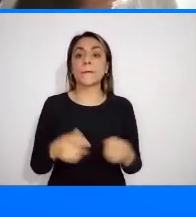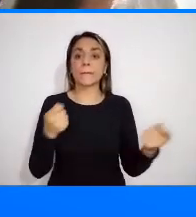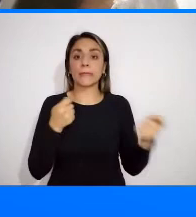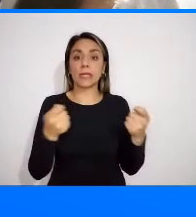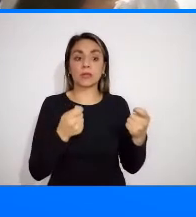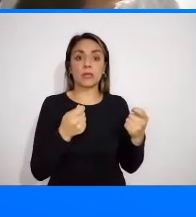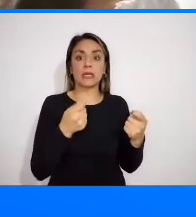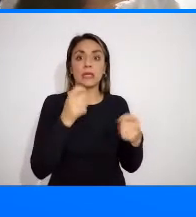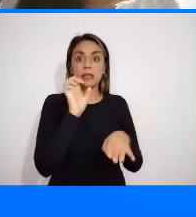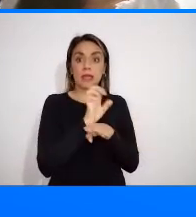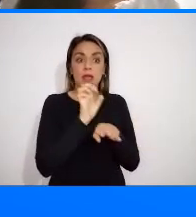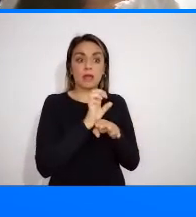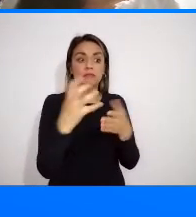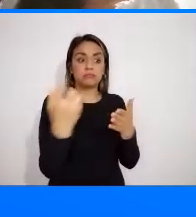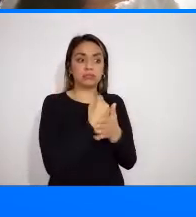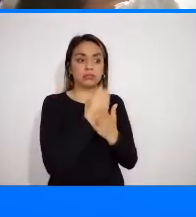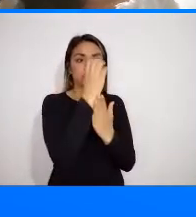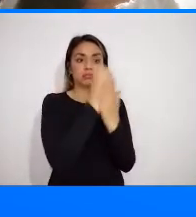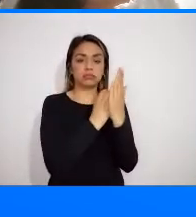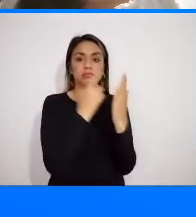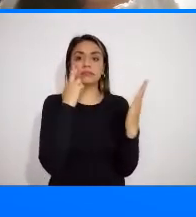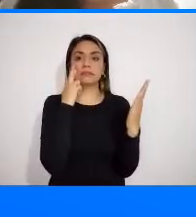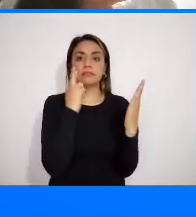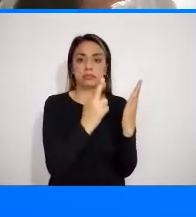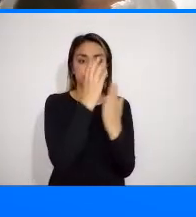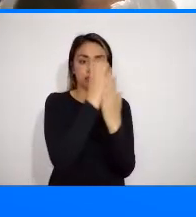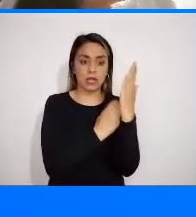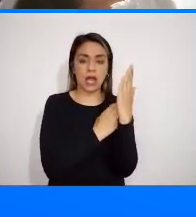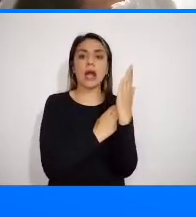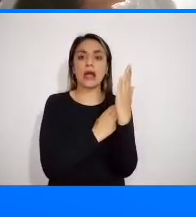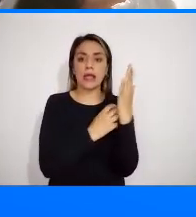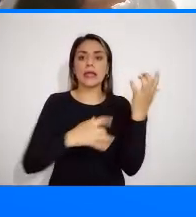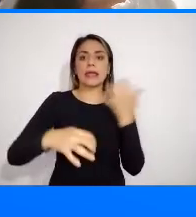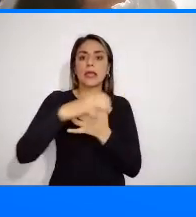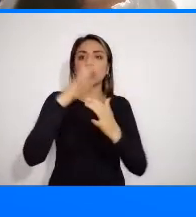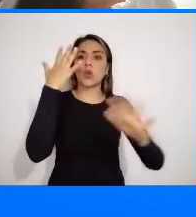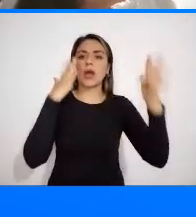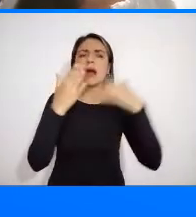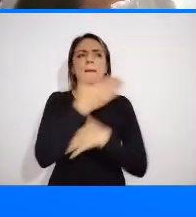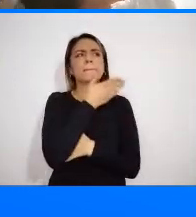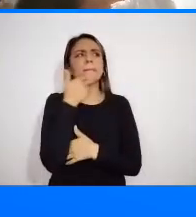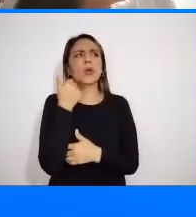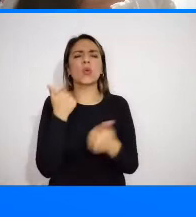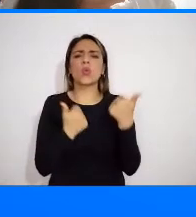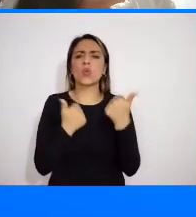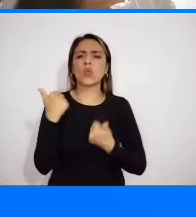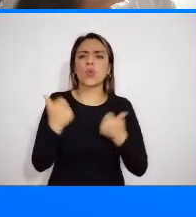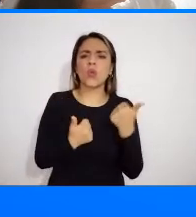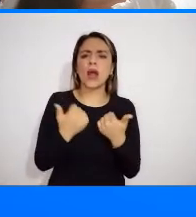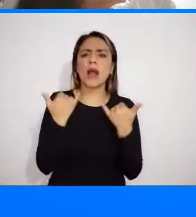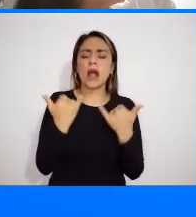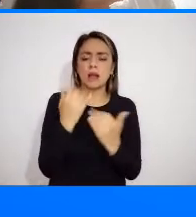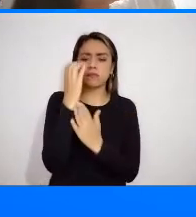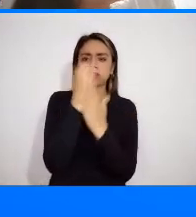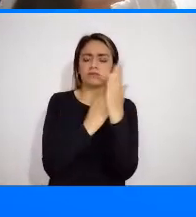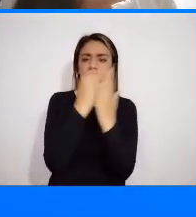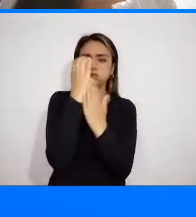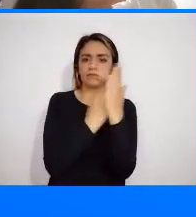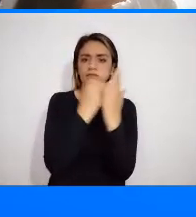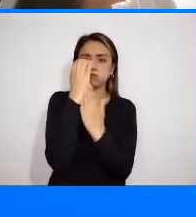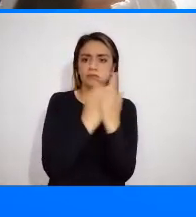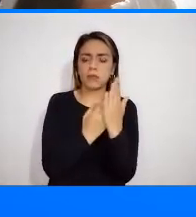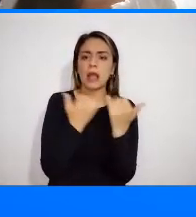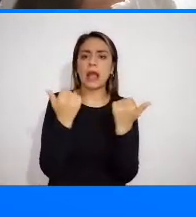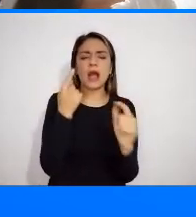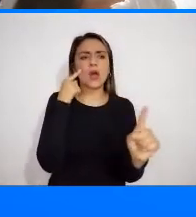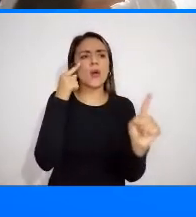proveedores certificados son los que un ecoturista prefiere, que tenga una certificación hacia